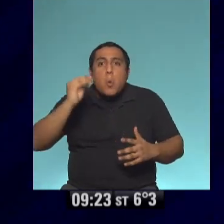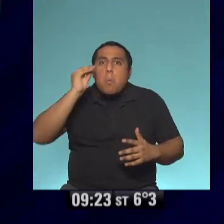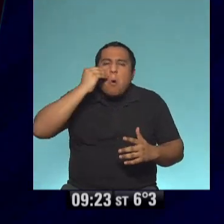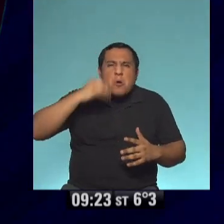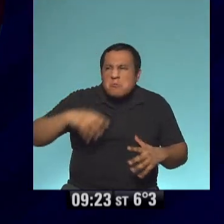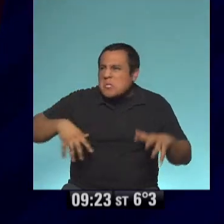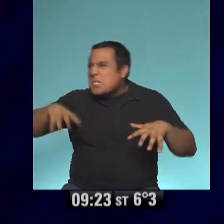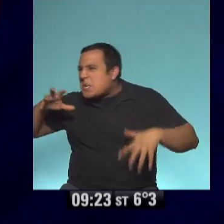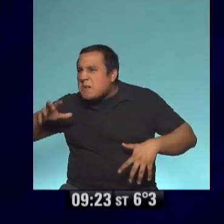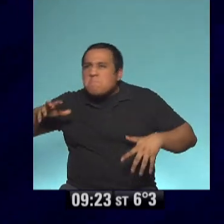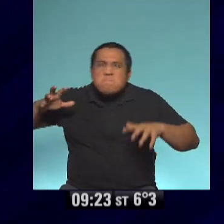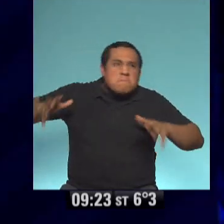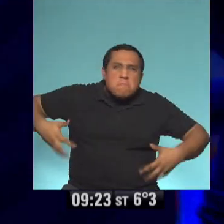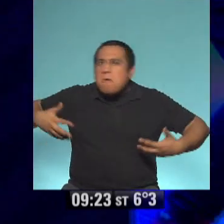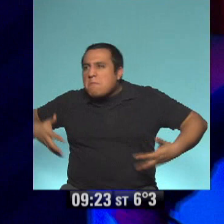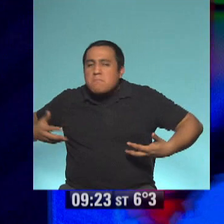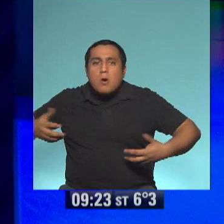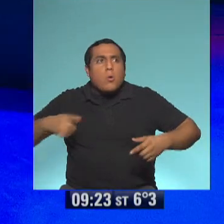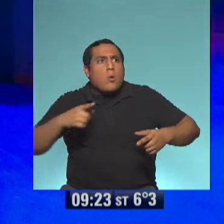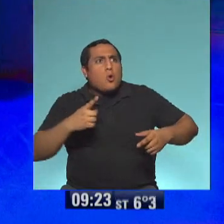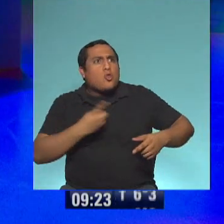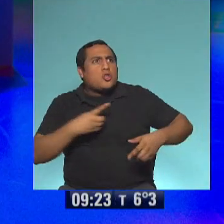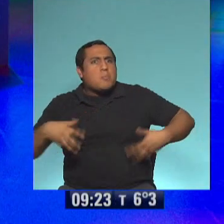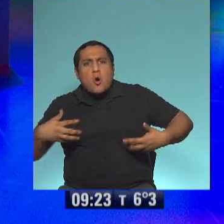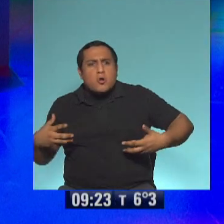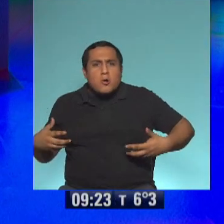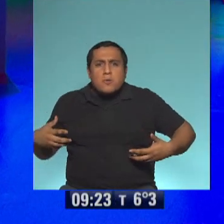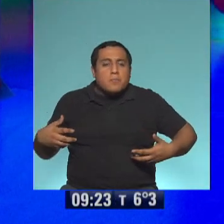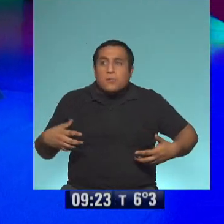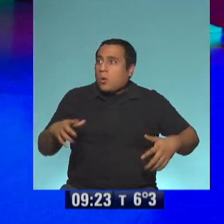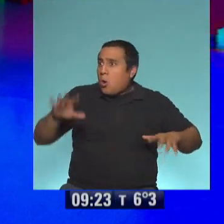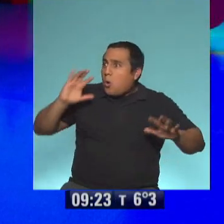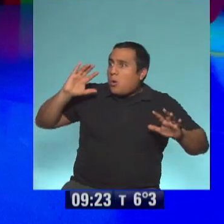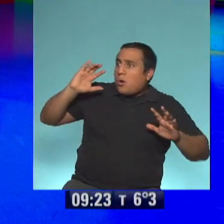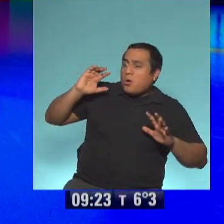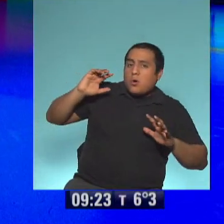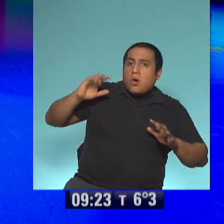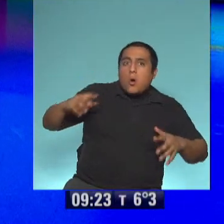tener mucho cuidado. ¿Dónde estarán esos monos? ¿Dónde estarán esos monos? ¡No!